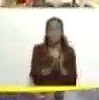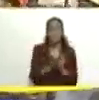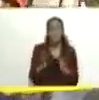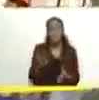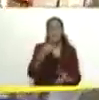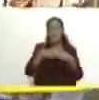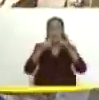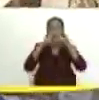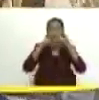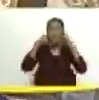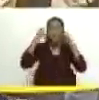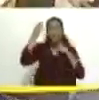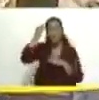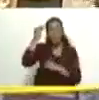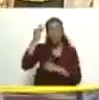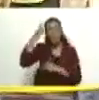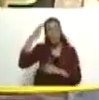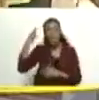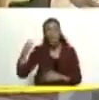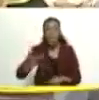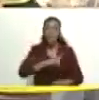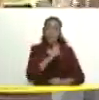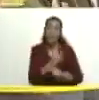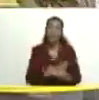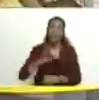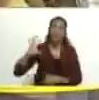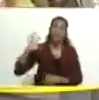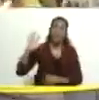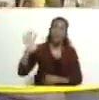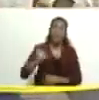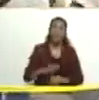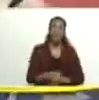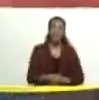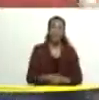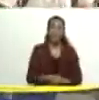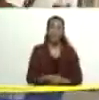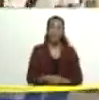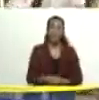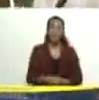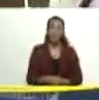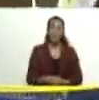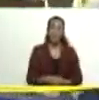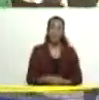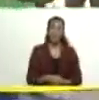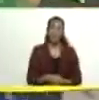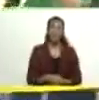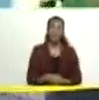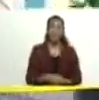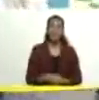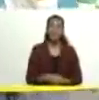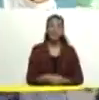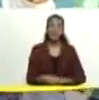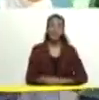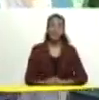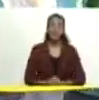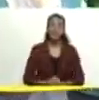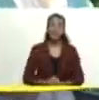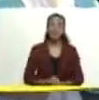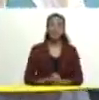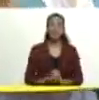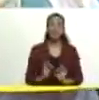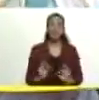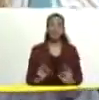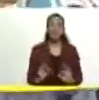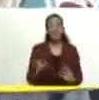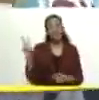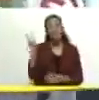un sueño con la fuerza de un país. Ni las sanciones ni el COVID nos ha vencido.